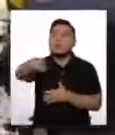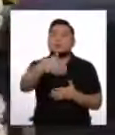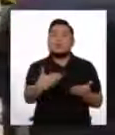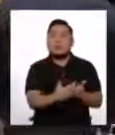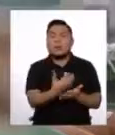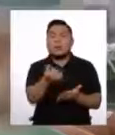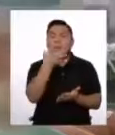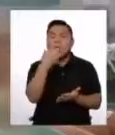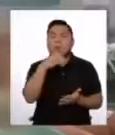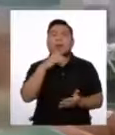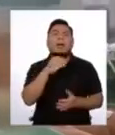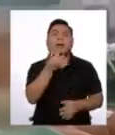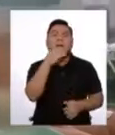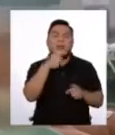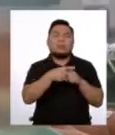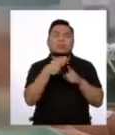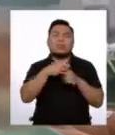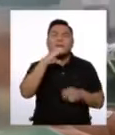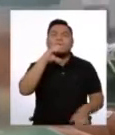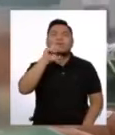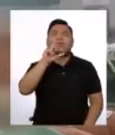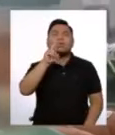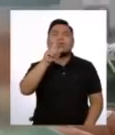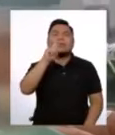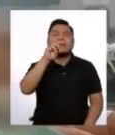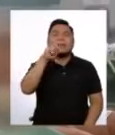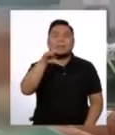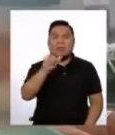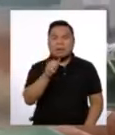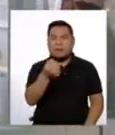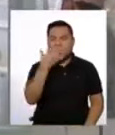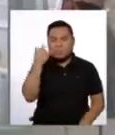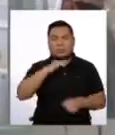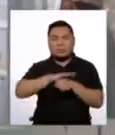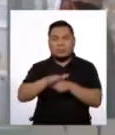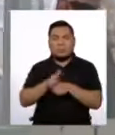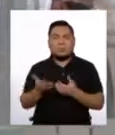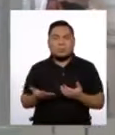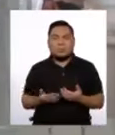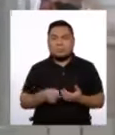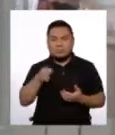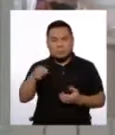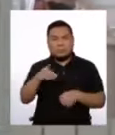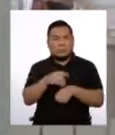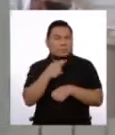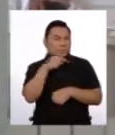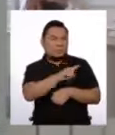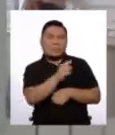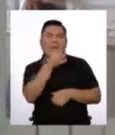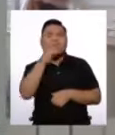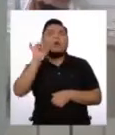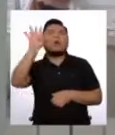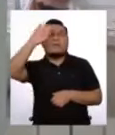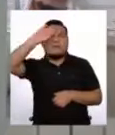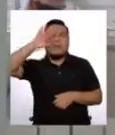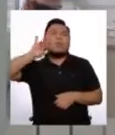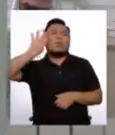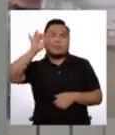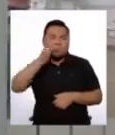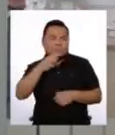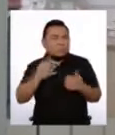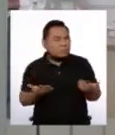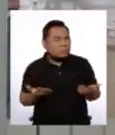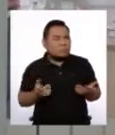para el uso de cloroquina como tratamiento contra el COVID-19. Este fármaco se usa para tratar la malaria y otras enfermedades